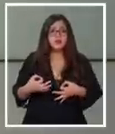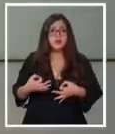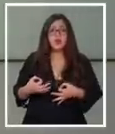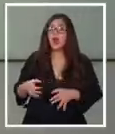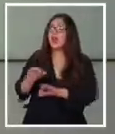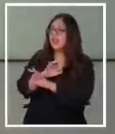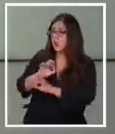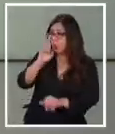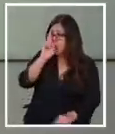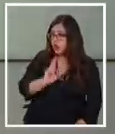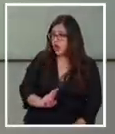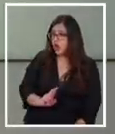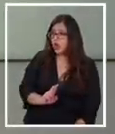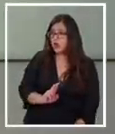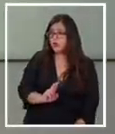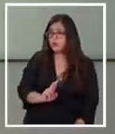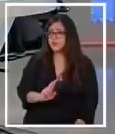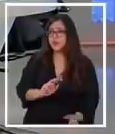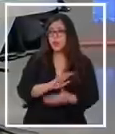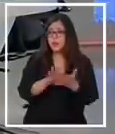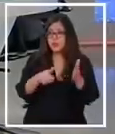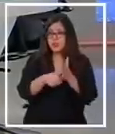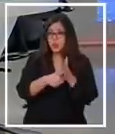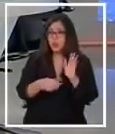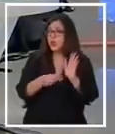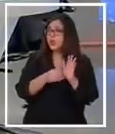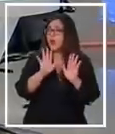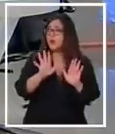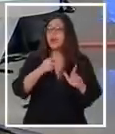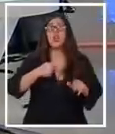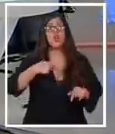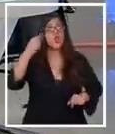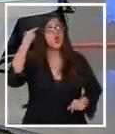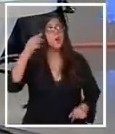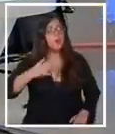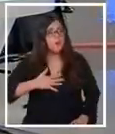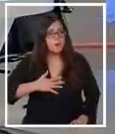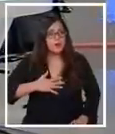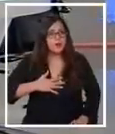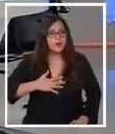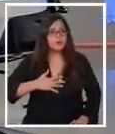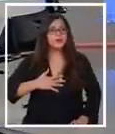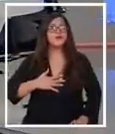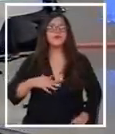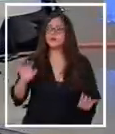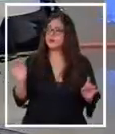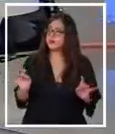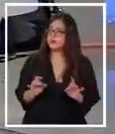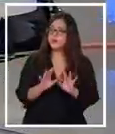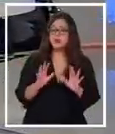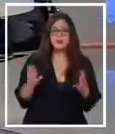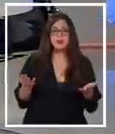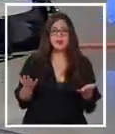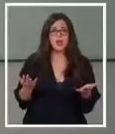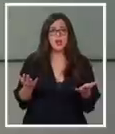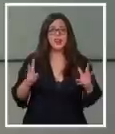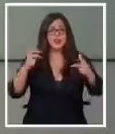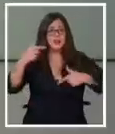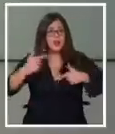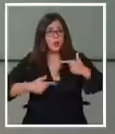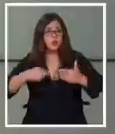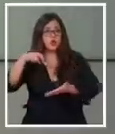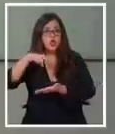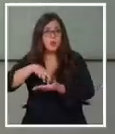al para de rol vamos a crisis y vamos a un seguro extensión que creo yo si es que el la discusión